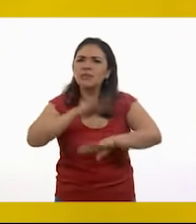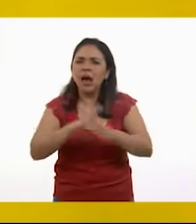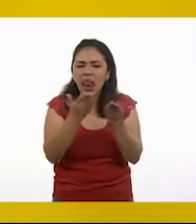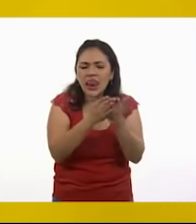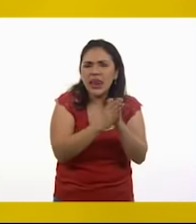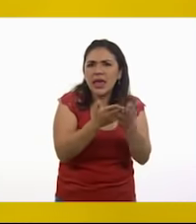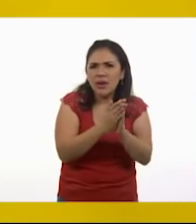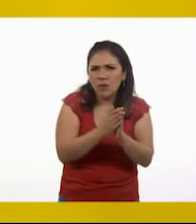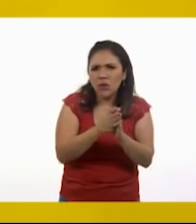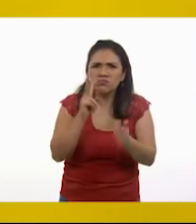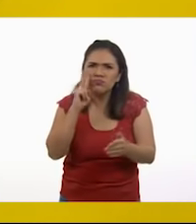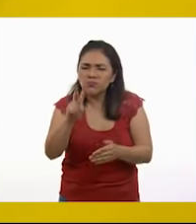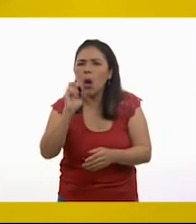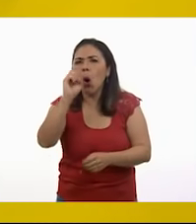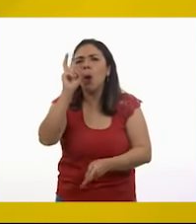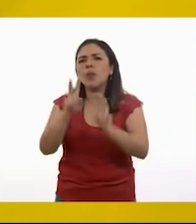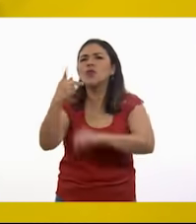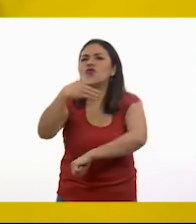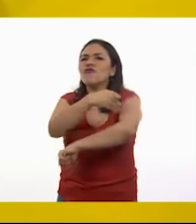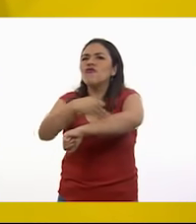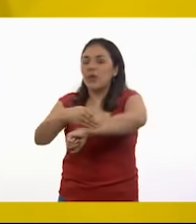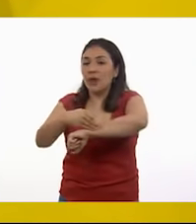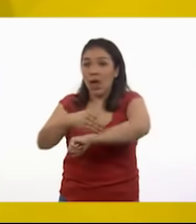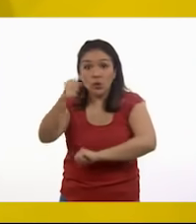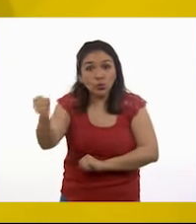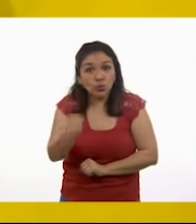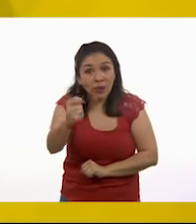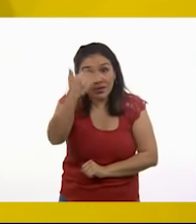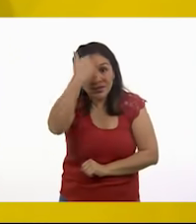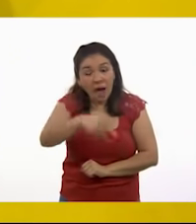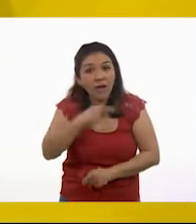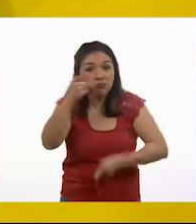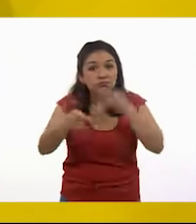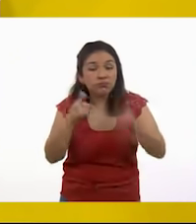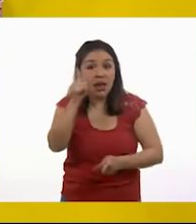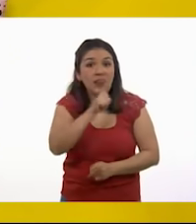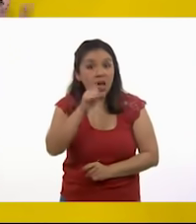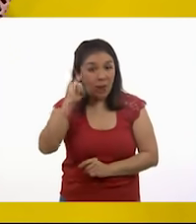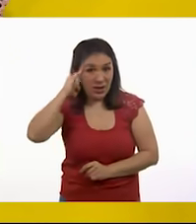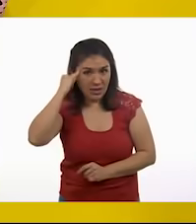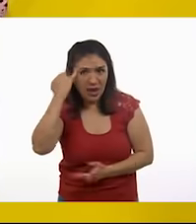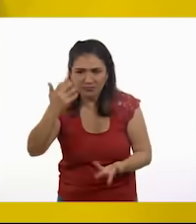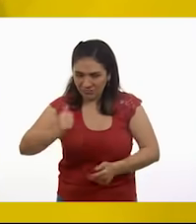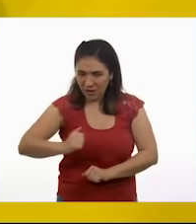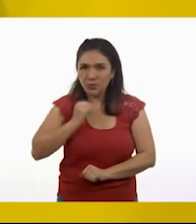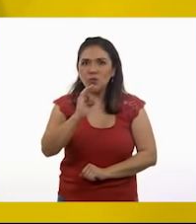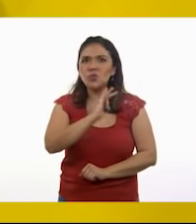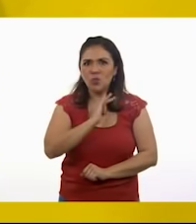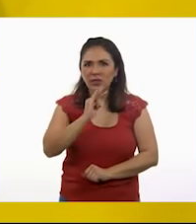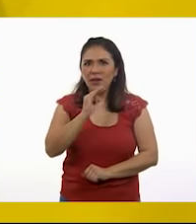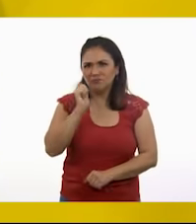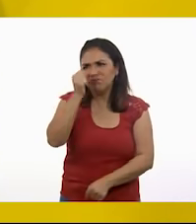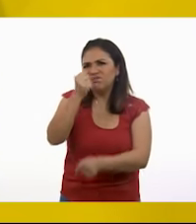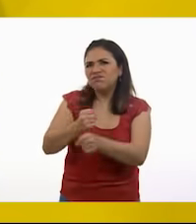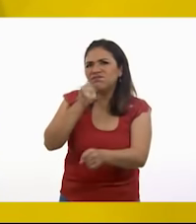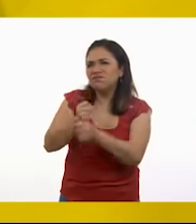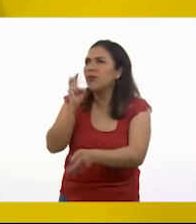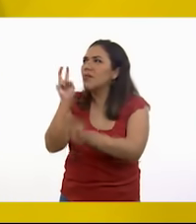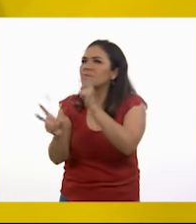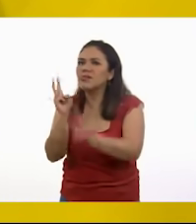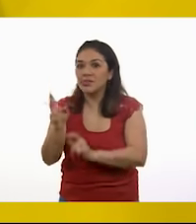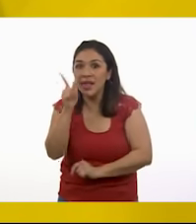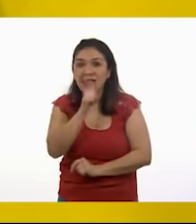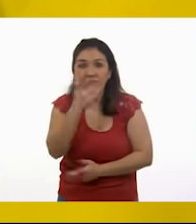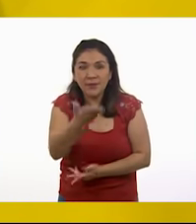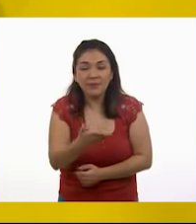y comenta el tema de hoy con tu familia si tienes la fortuna de hablar una lengua indígena aprovecha también este momento para practicarla